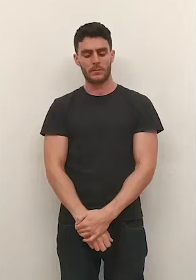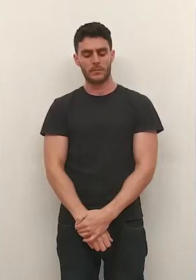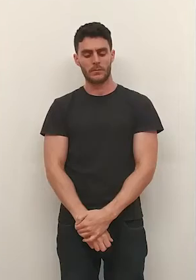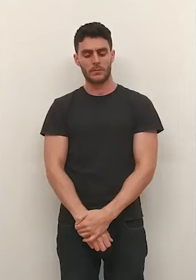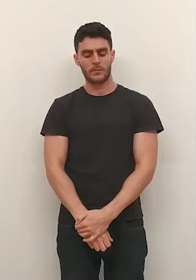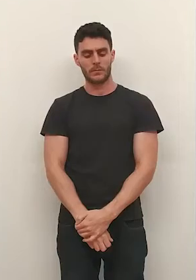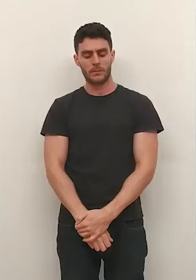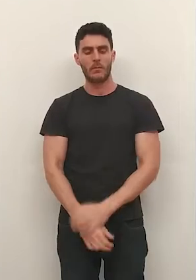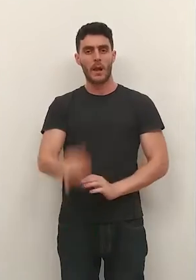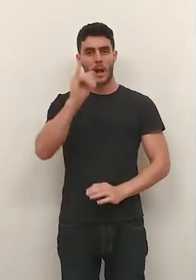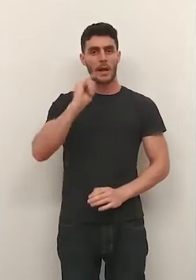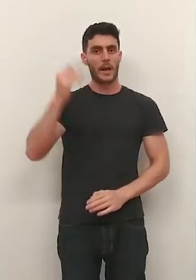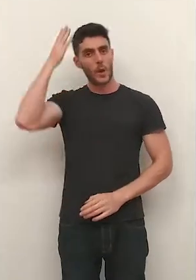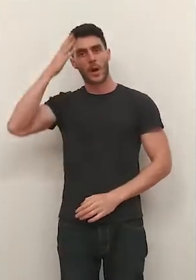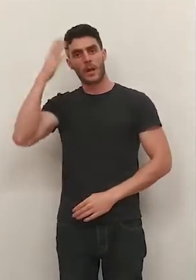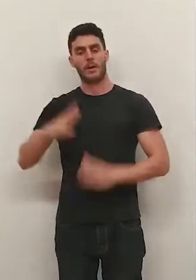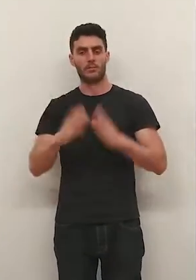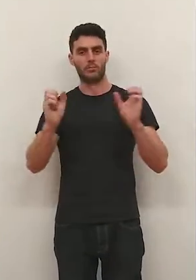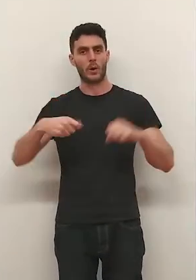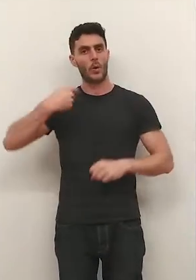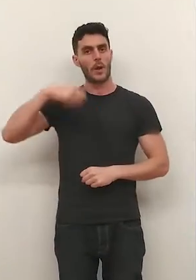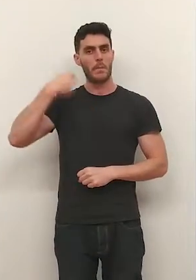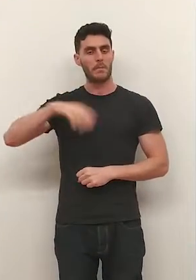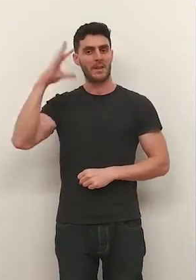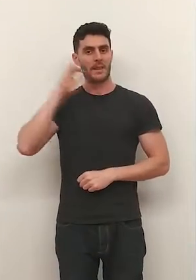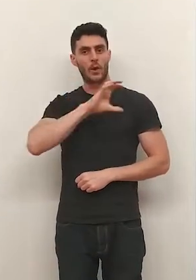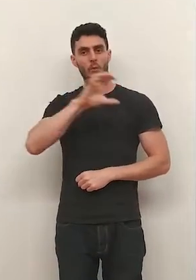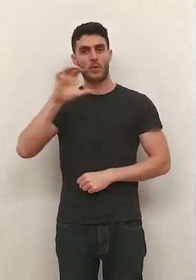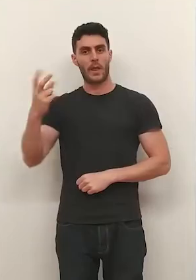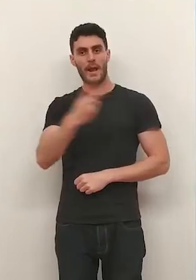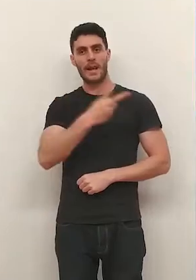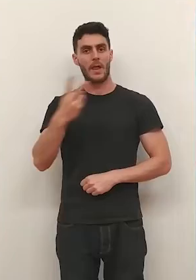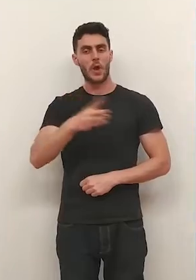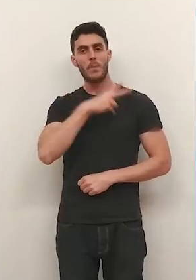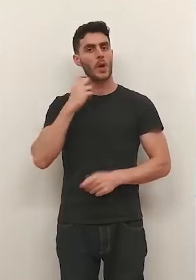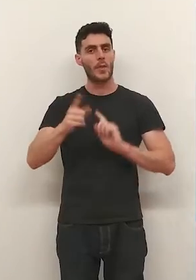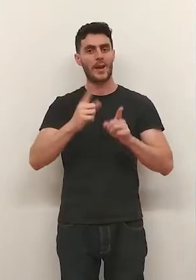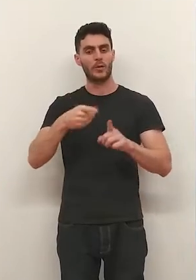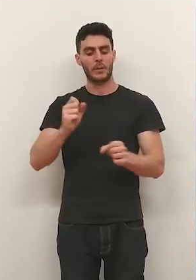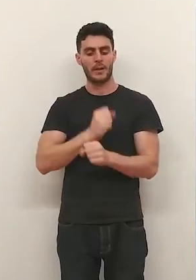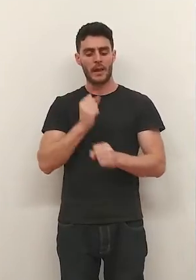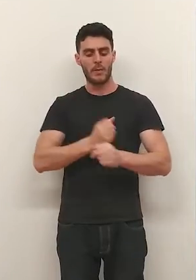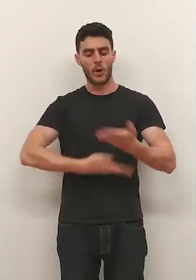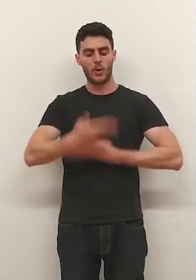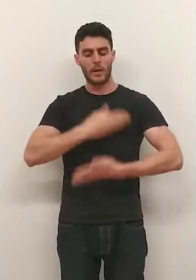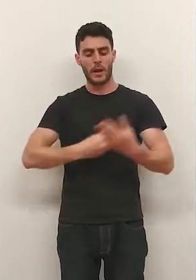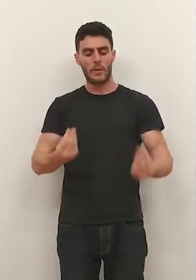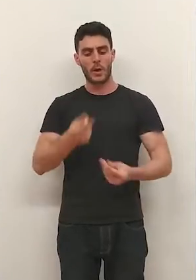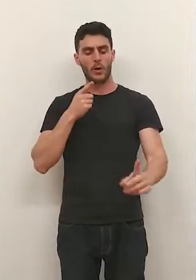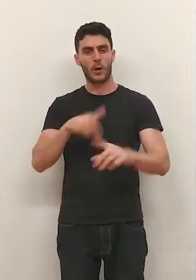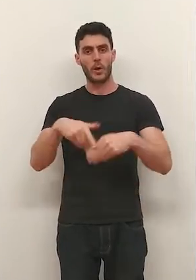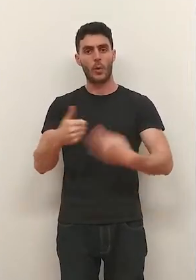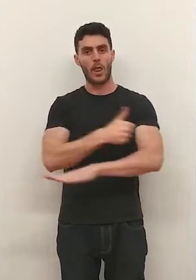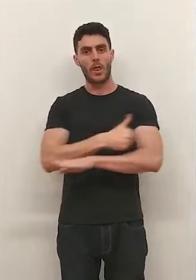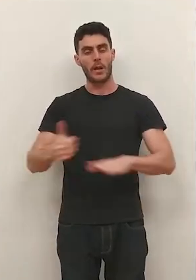Cumbre bilateral entre La Rioja y Navarra. Hoy las presidentas de ambas comunidades han reivindicado el valor del diálogo y del trabajo coordinado para beneficiar